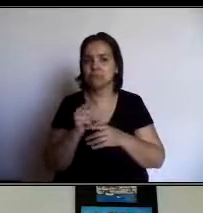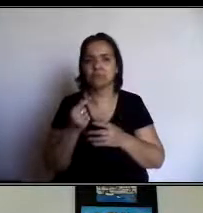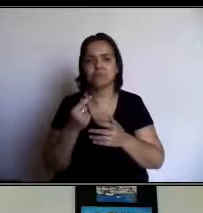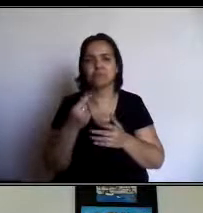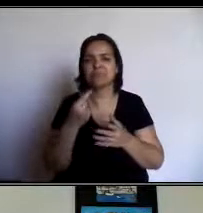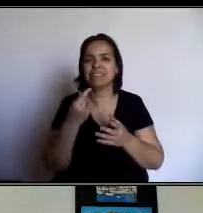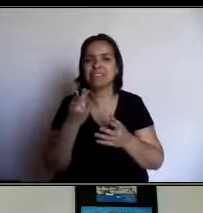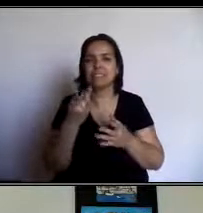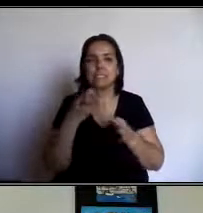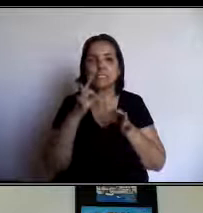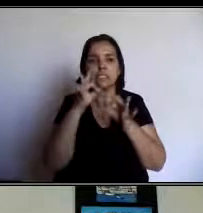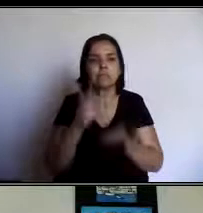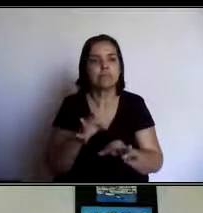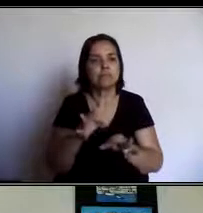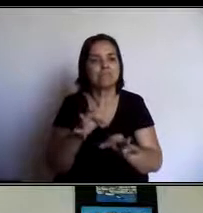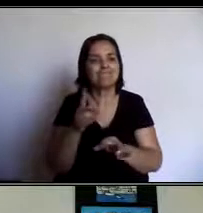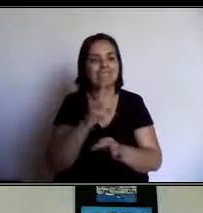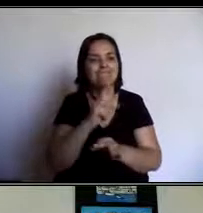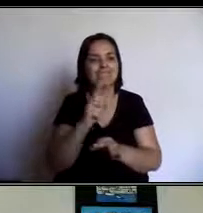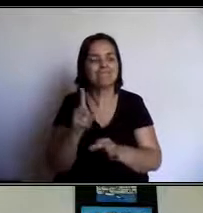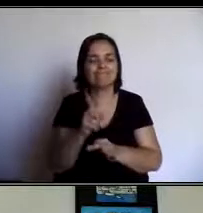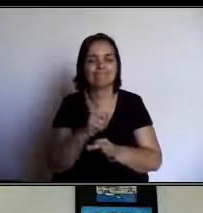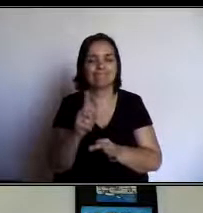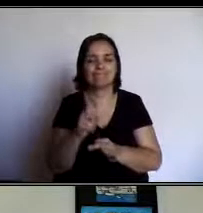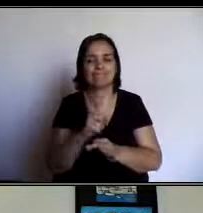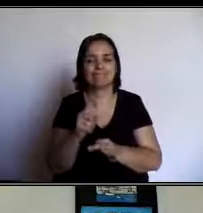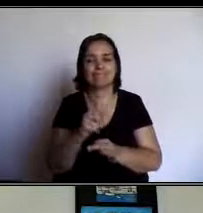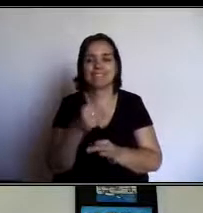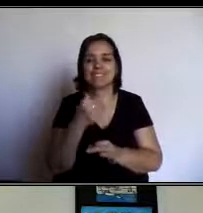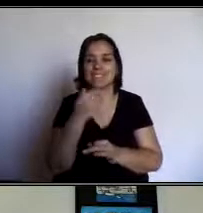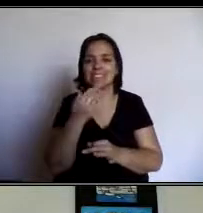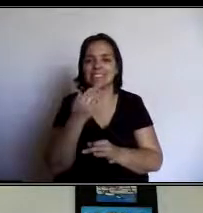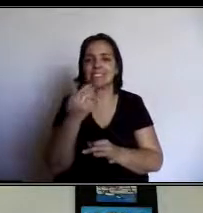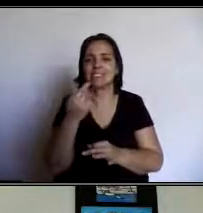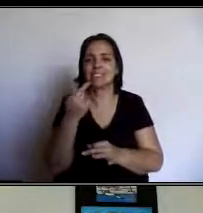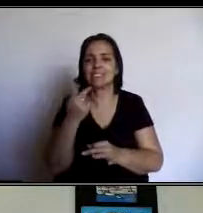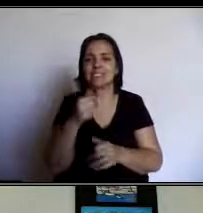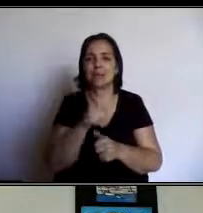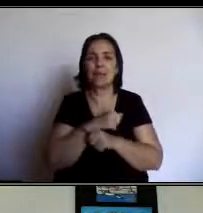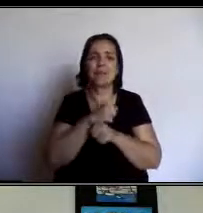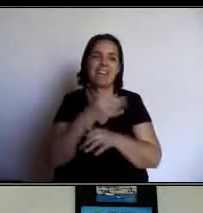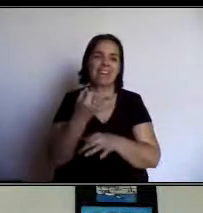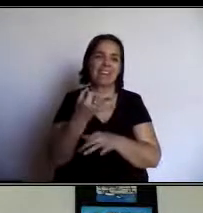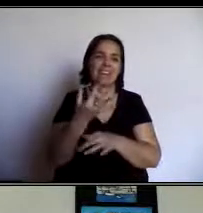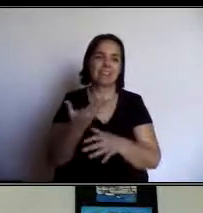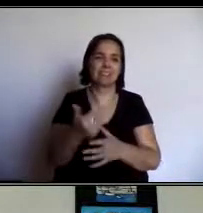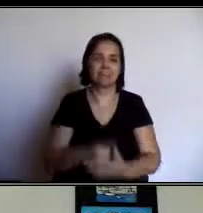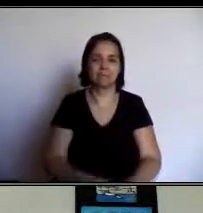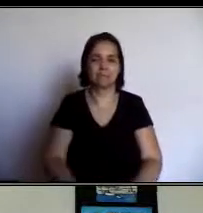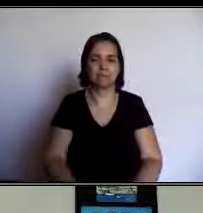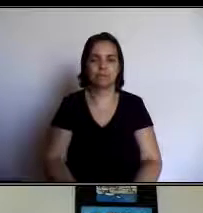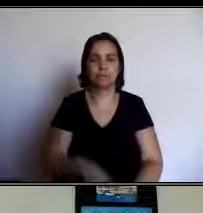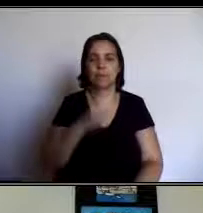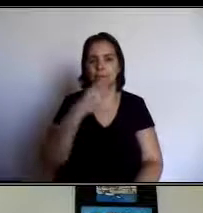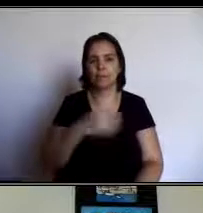no hay una seguridad a la hora de qué se espera, ¿no?